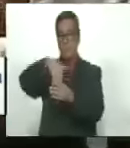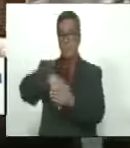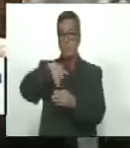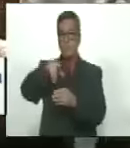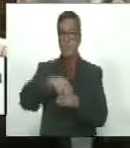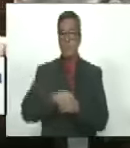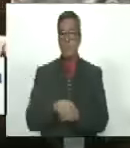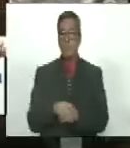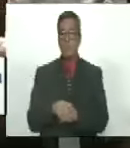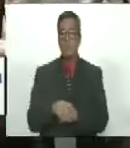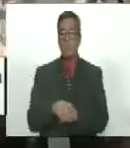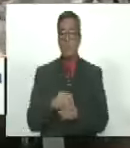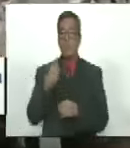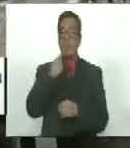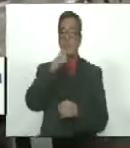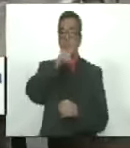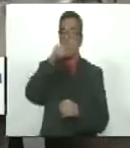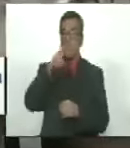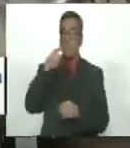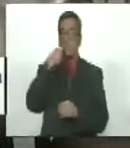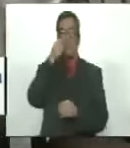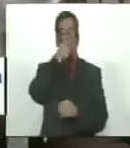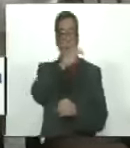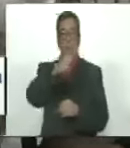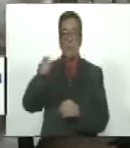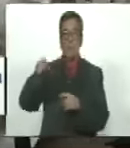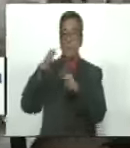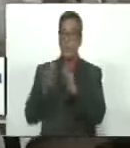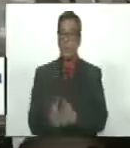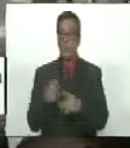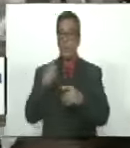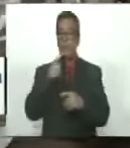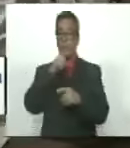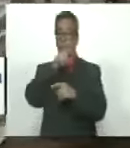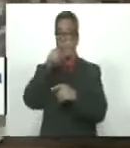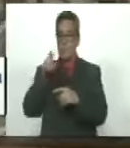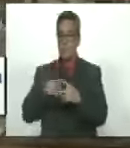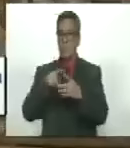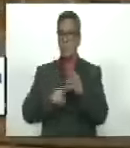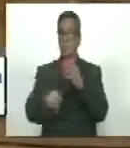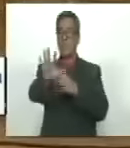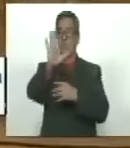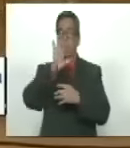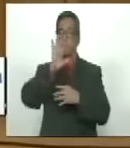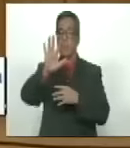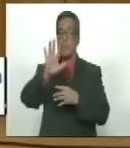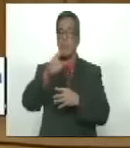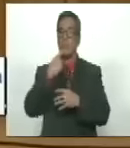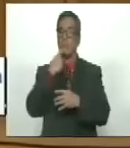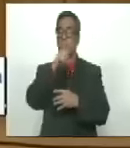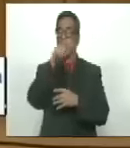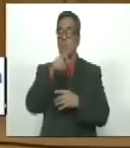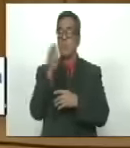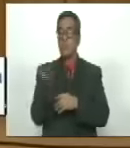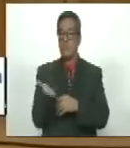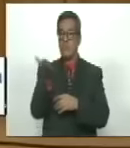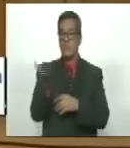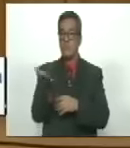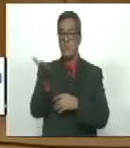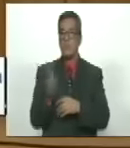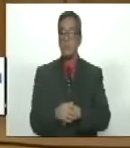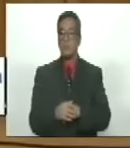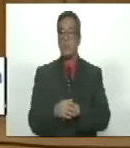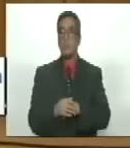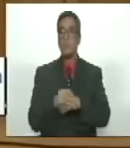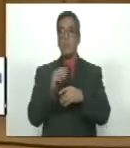a consultarle al pueblo sobre el referéndum consultivo y cinco preguntas importantes, de